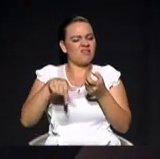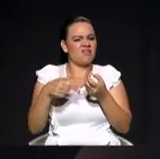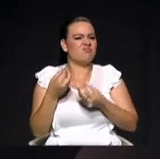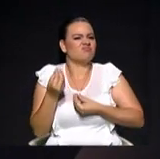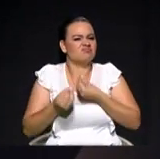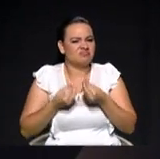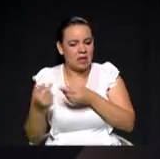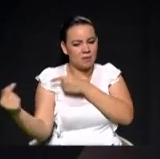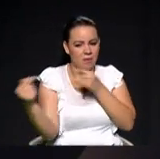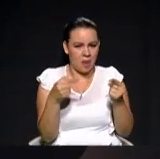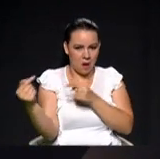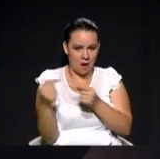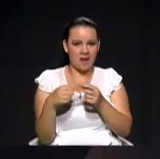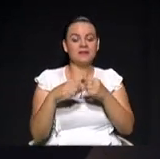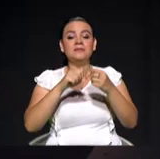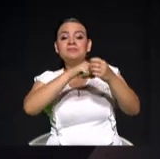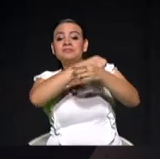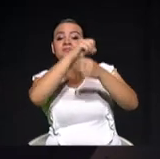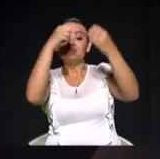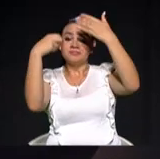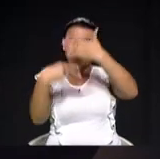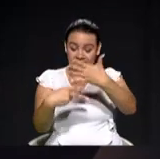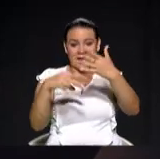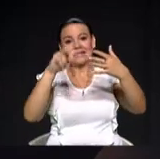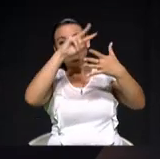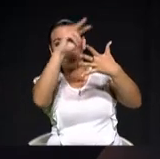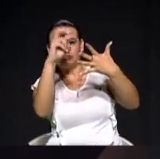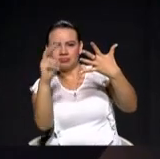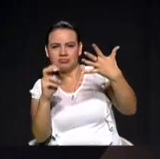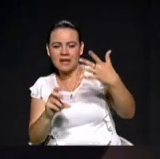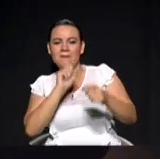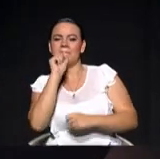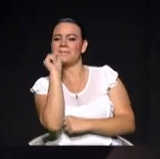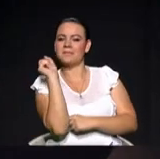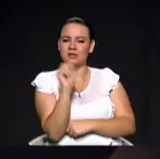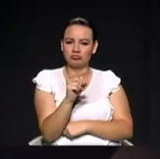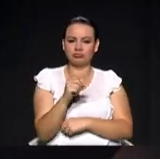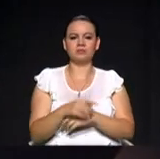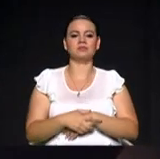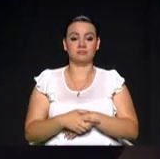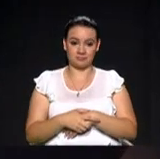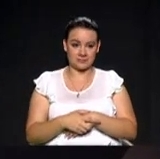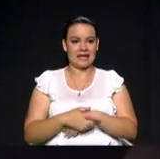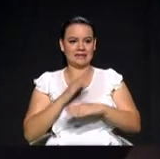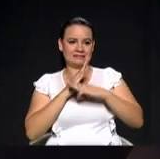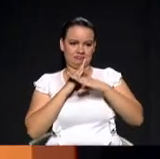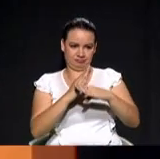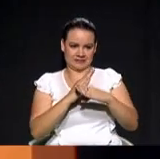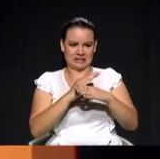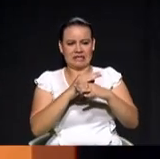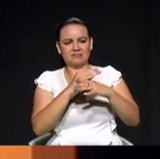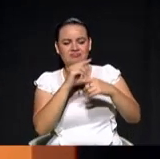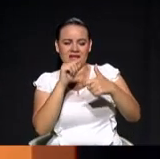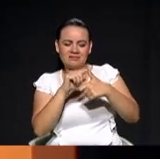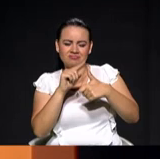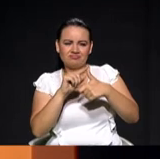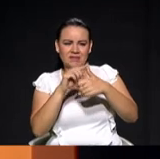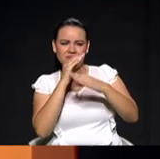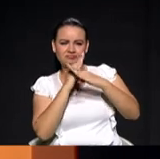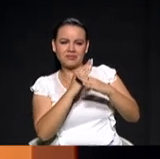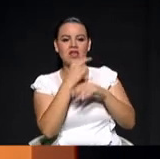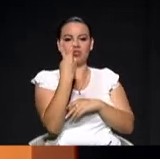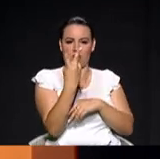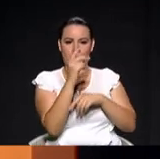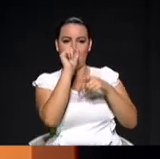siete temas una pregunta por tema exceptuando la pregunta de seguridad en la que habrán dos preguntas y un minuto de